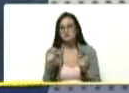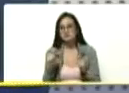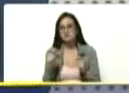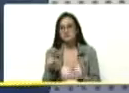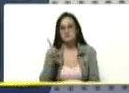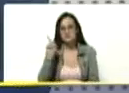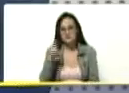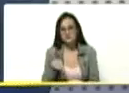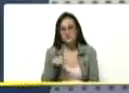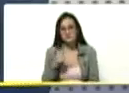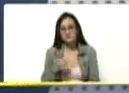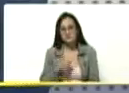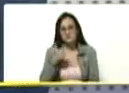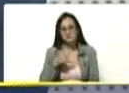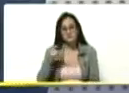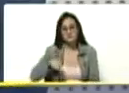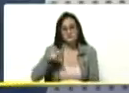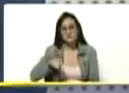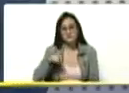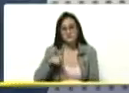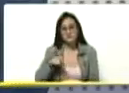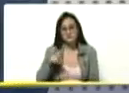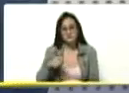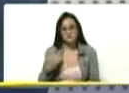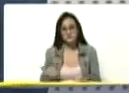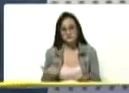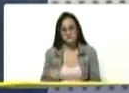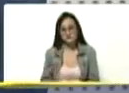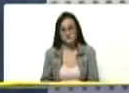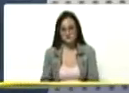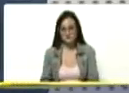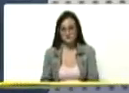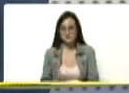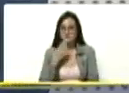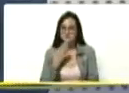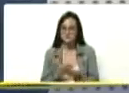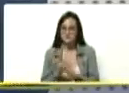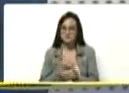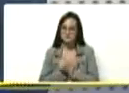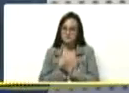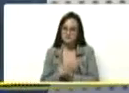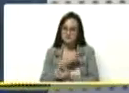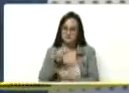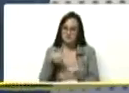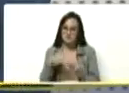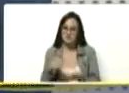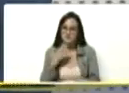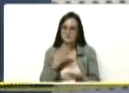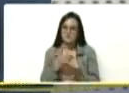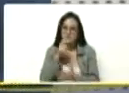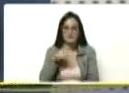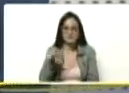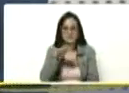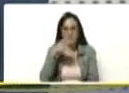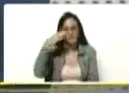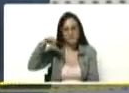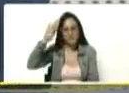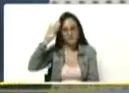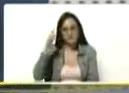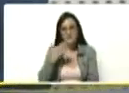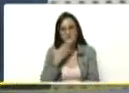sino que es más necesario que nunca. Gracias por tanto amor revolucionario, querido pueblo cubano,